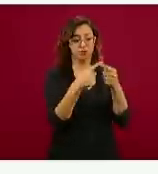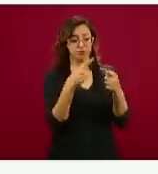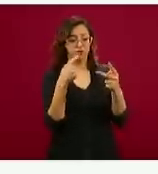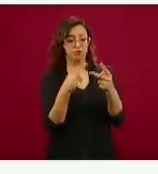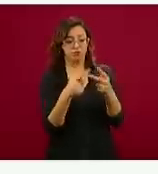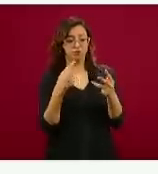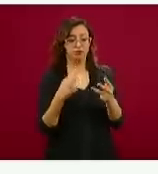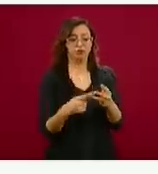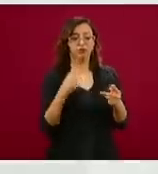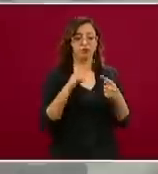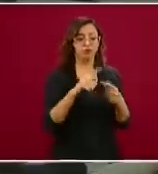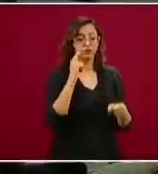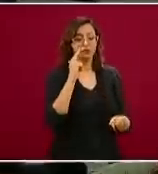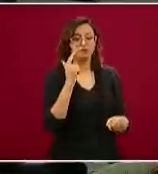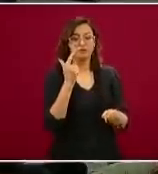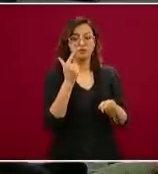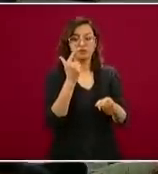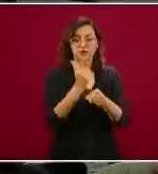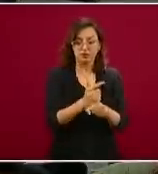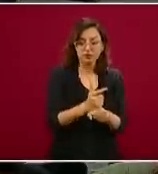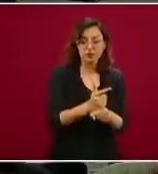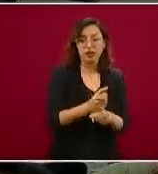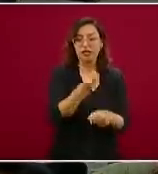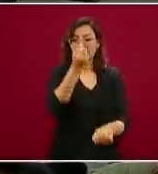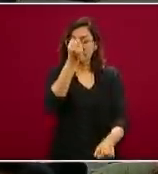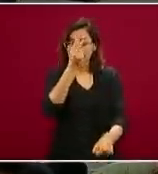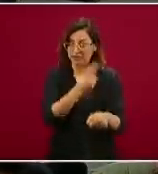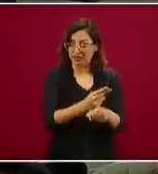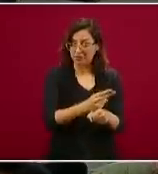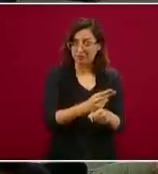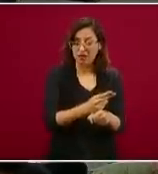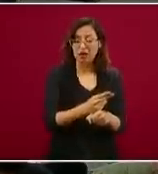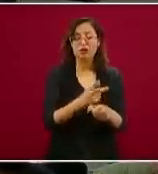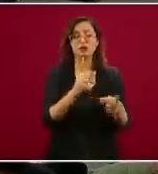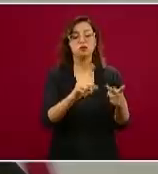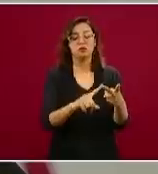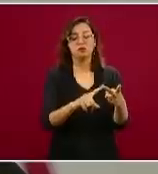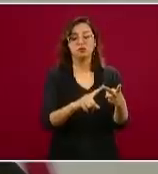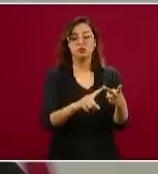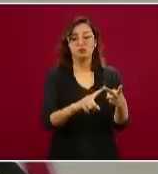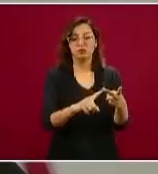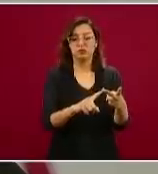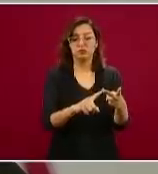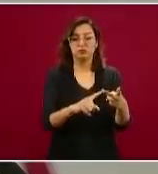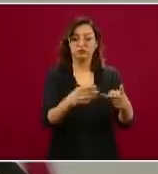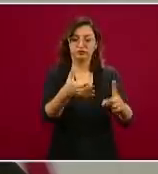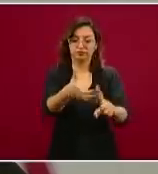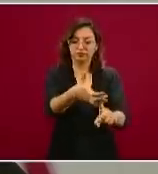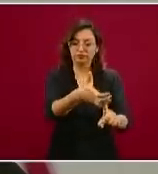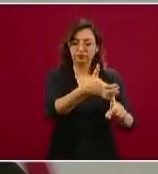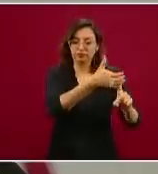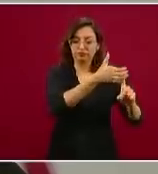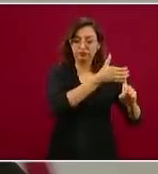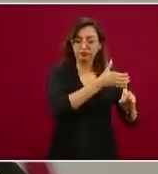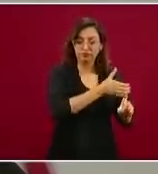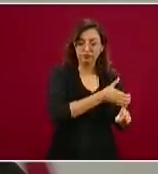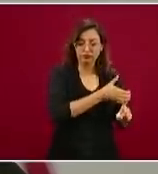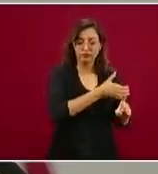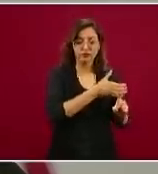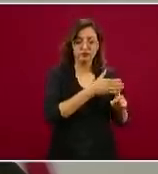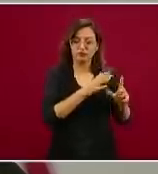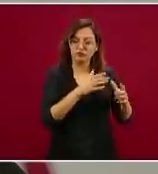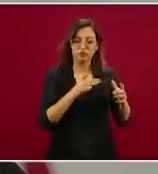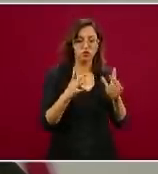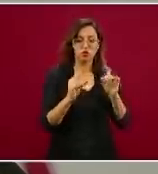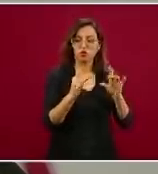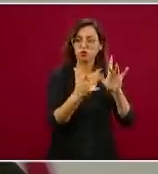de contención, que son la detección temprana de los casos y su diagnóstico, el aislamiento de los propios casos y el